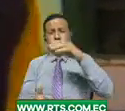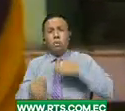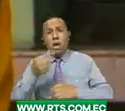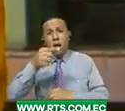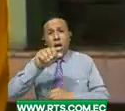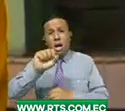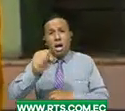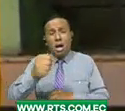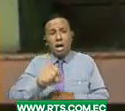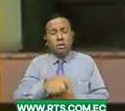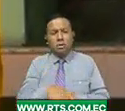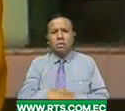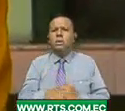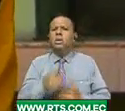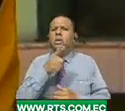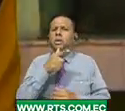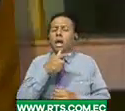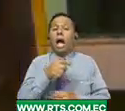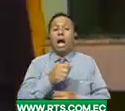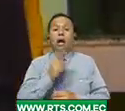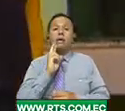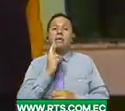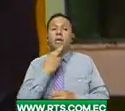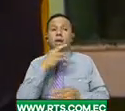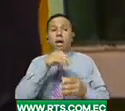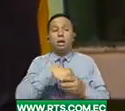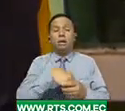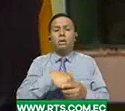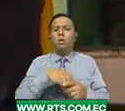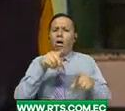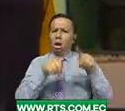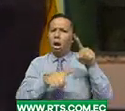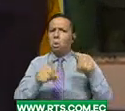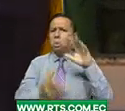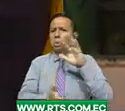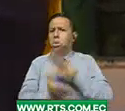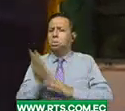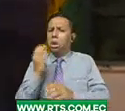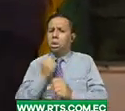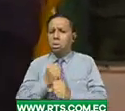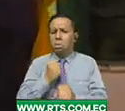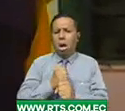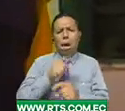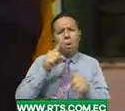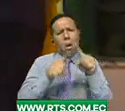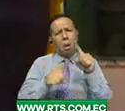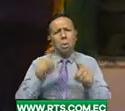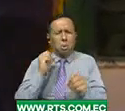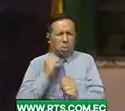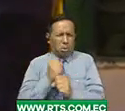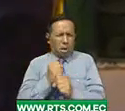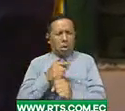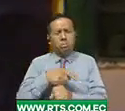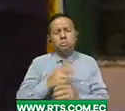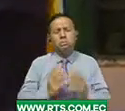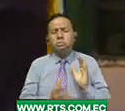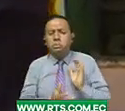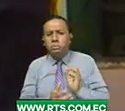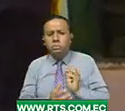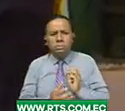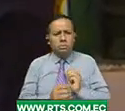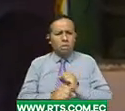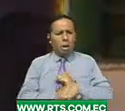¿Los tanques de gas eran del restaurante? Sí. Algunos estaban preparando para ir al trabajo y otros para bajar de los que trabajan ahí. ¿Todo